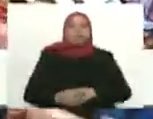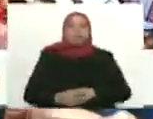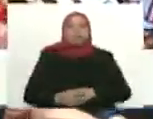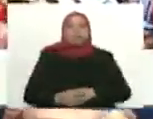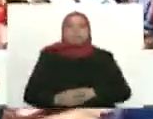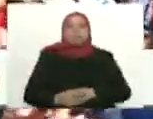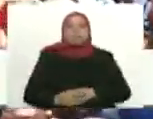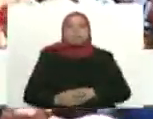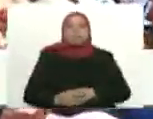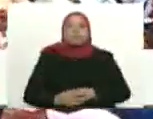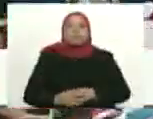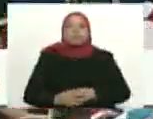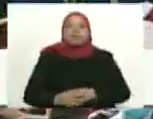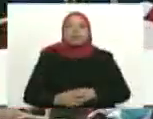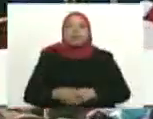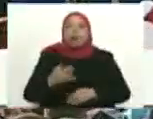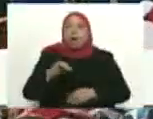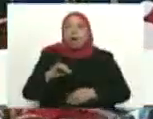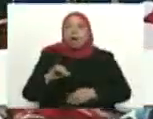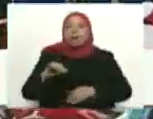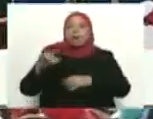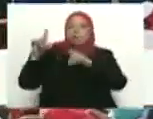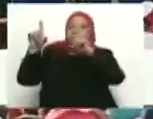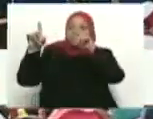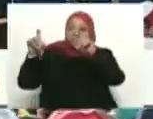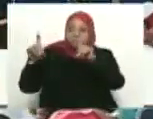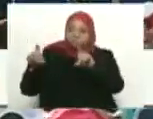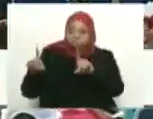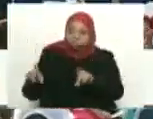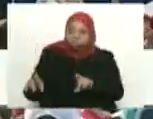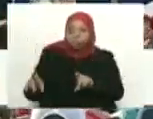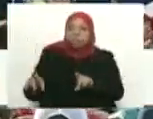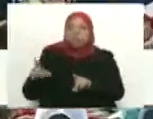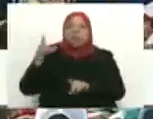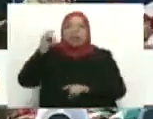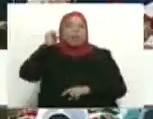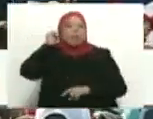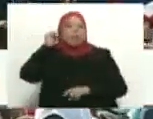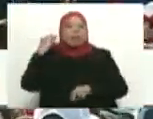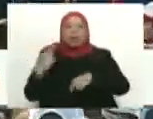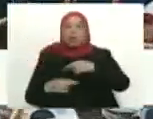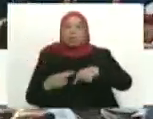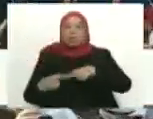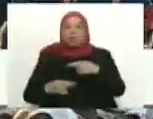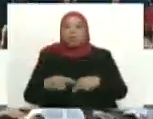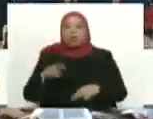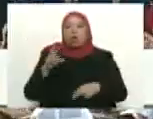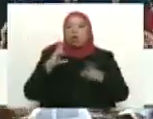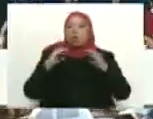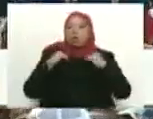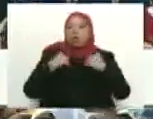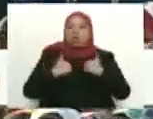Lo podemos decir con pruebas absolutas. La mujer revolucionaria no se rinde ante nada.